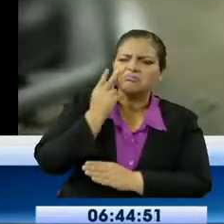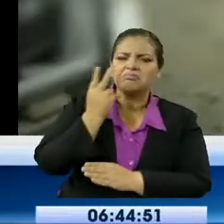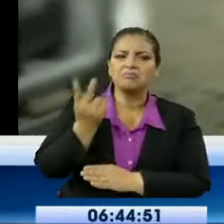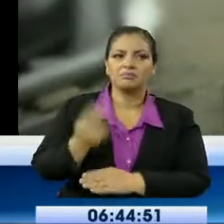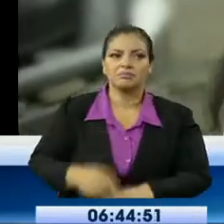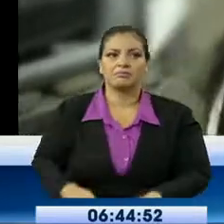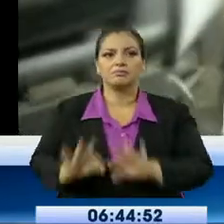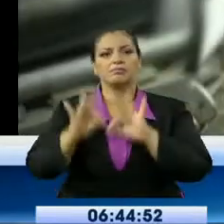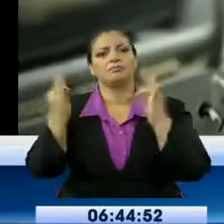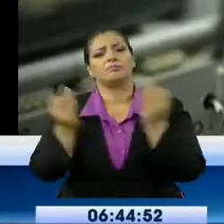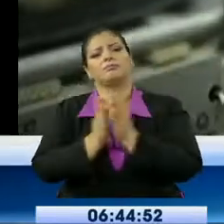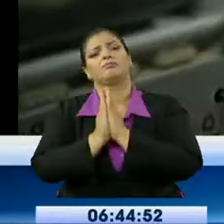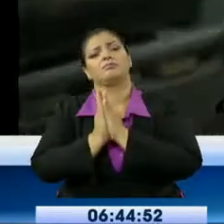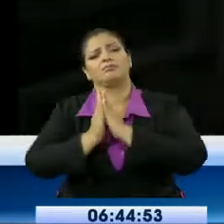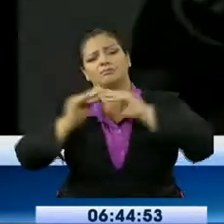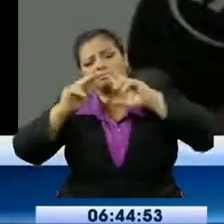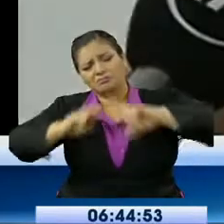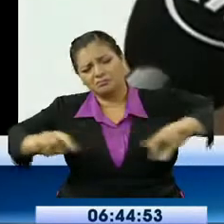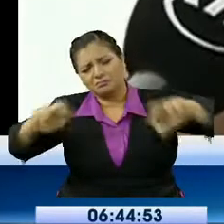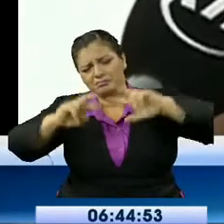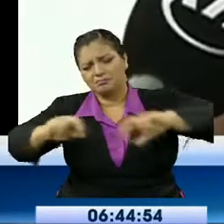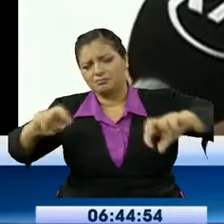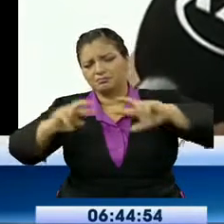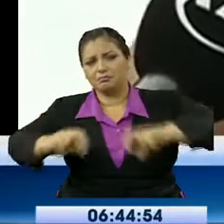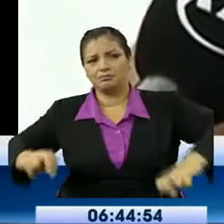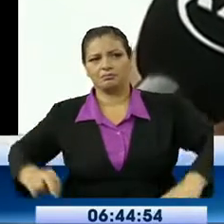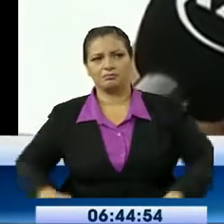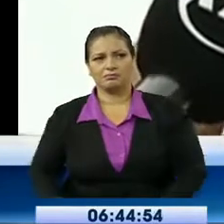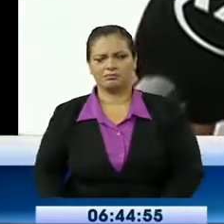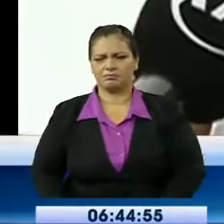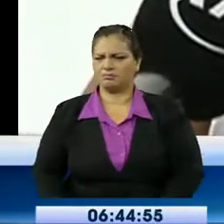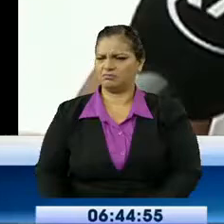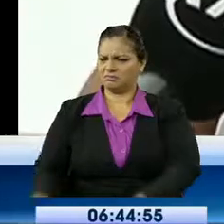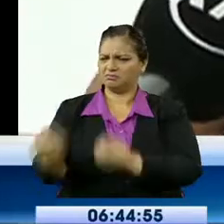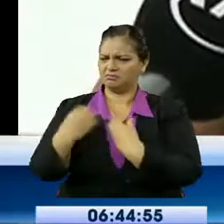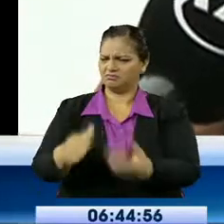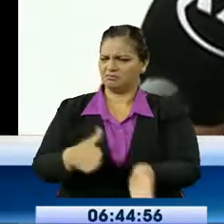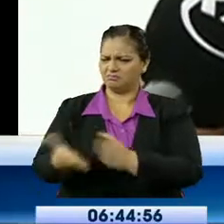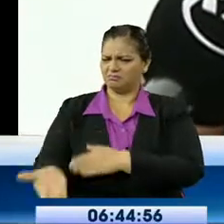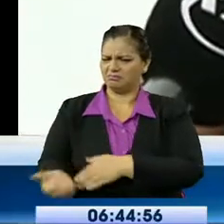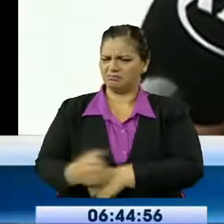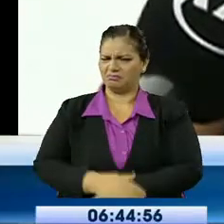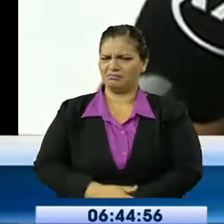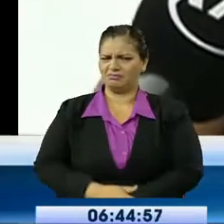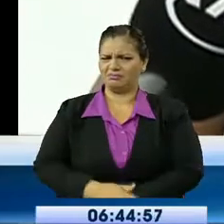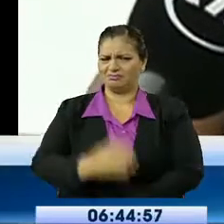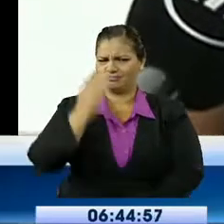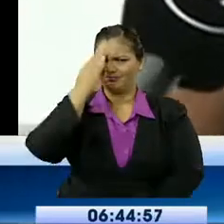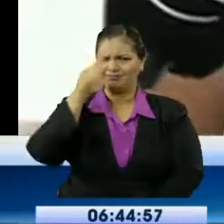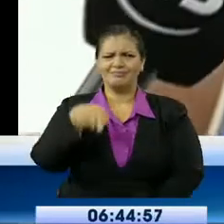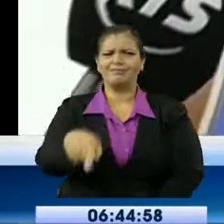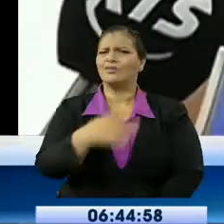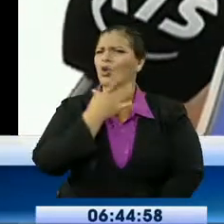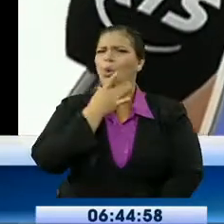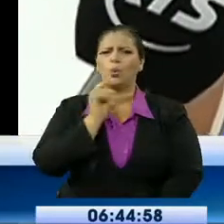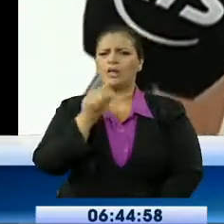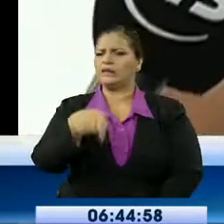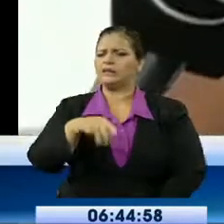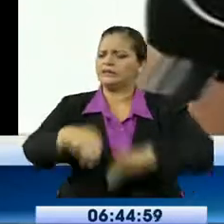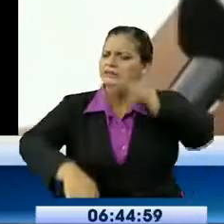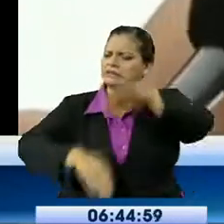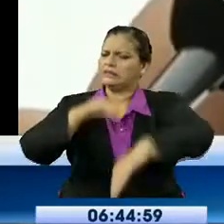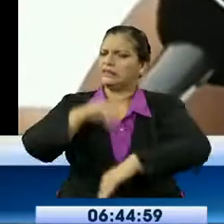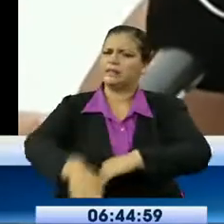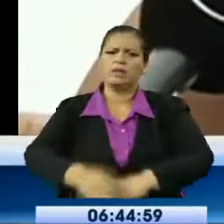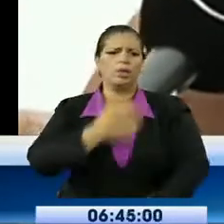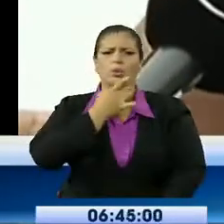que les parece extraña su muerte. Hoy día que nos digan que ya está muerto aquí en el manglar y todo el mundo sabe que no le gusta manglar a él. Es decir, no frecuentaba mucho el